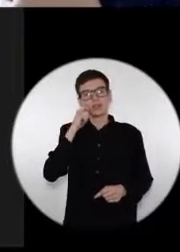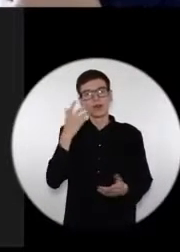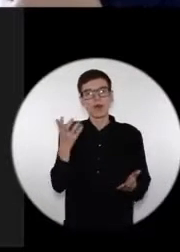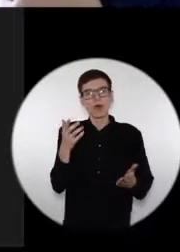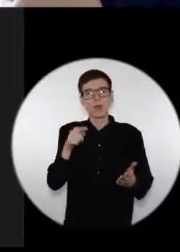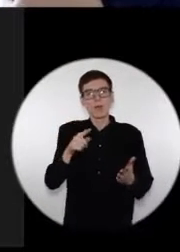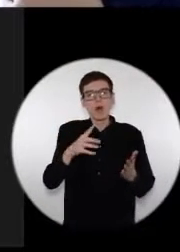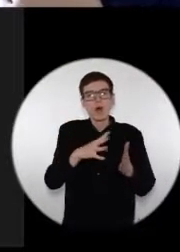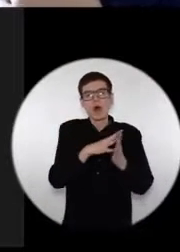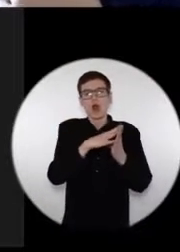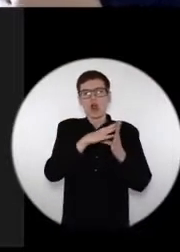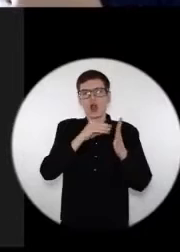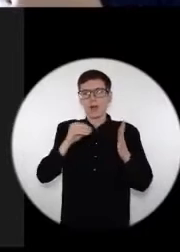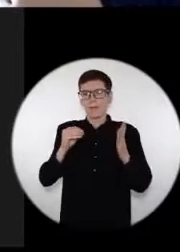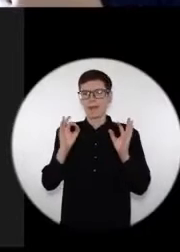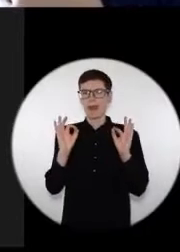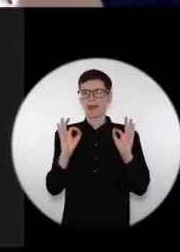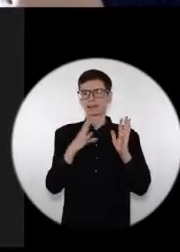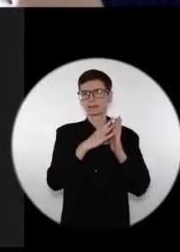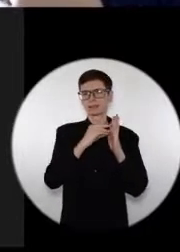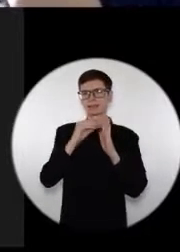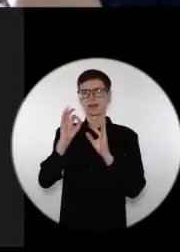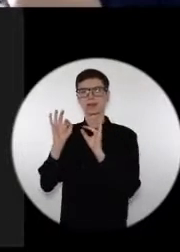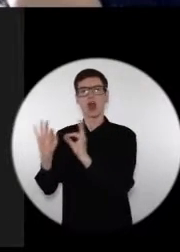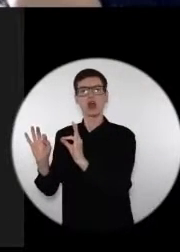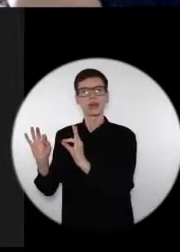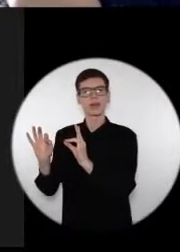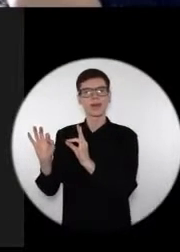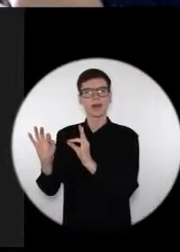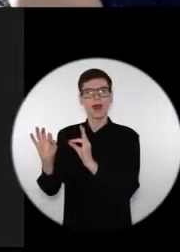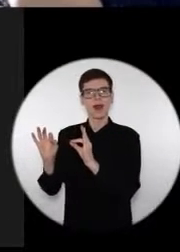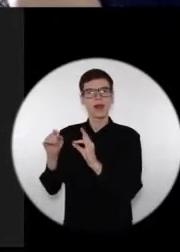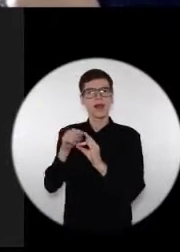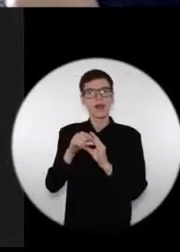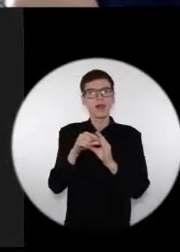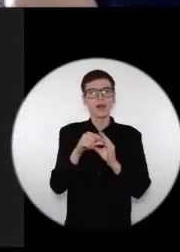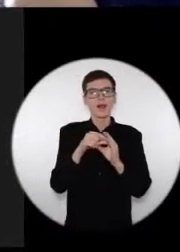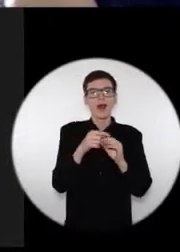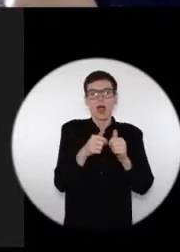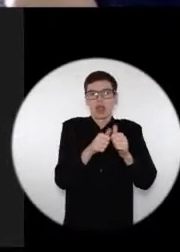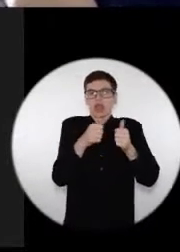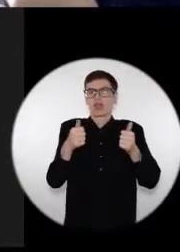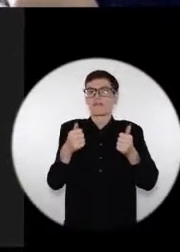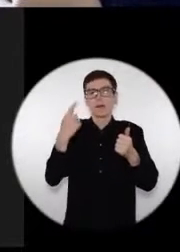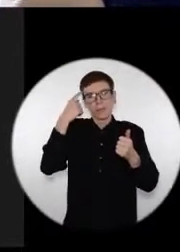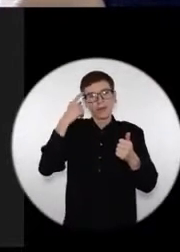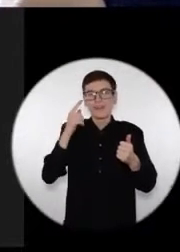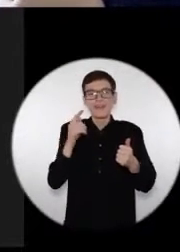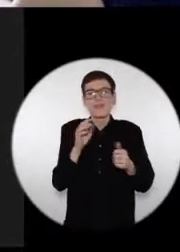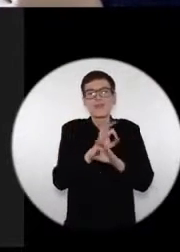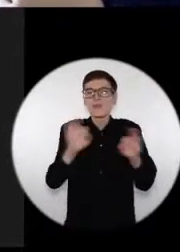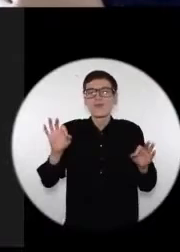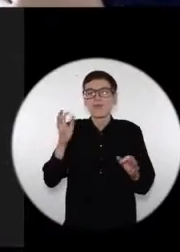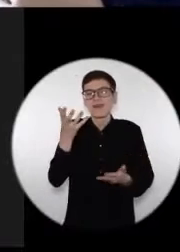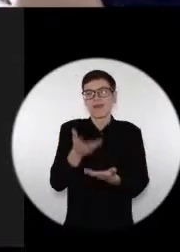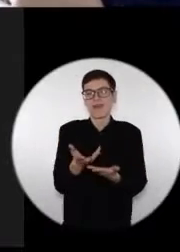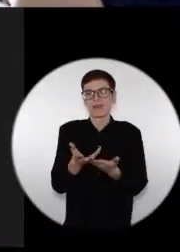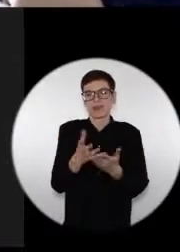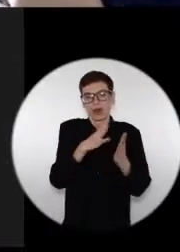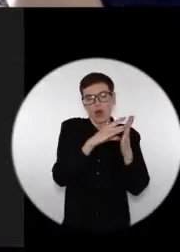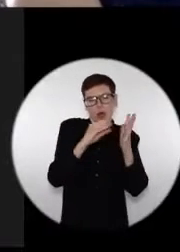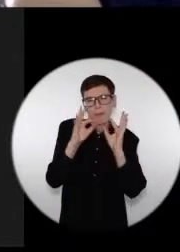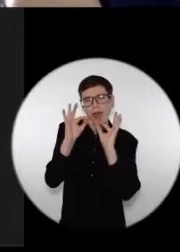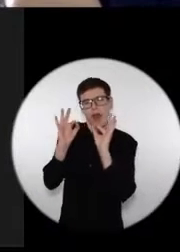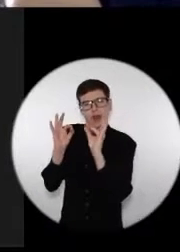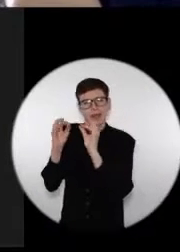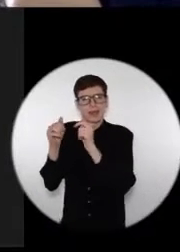pero verdad como a la réplica en la copia exacta de su original y la copia exacta de su original en realidad